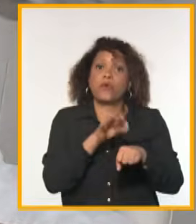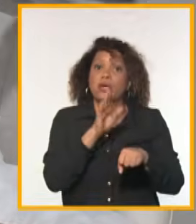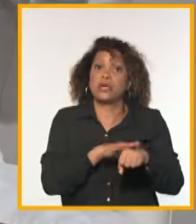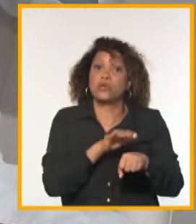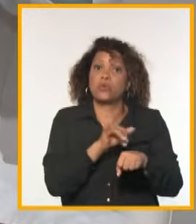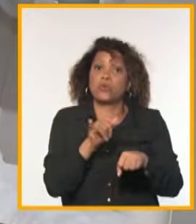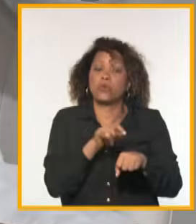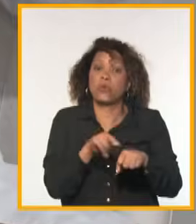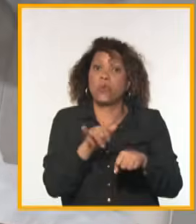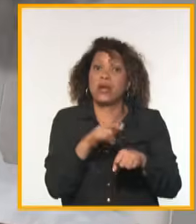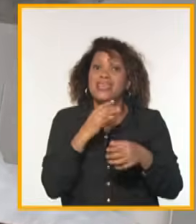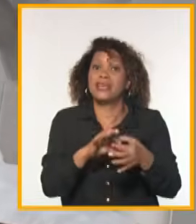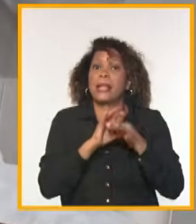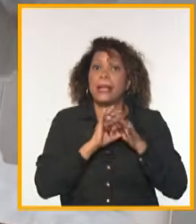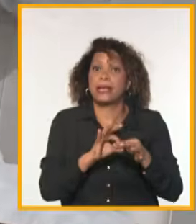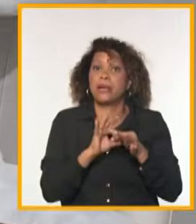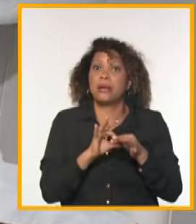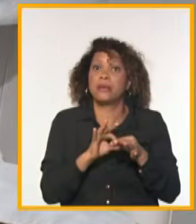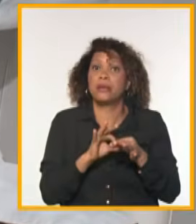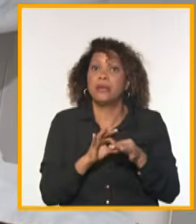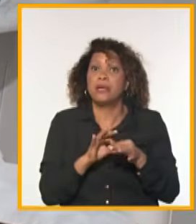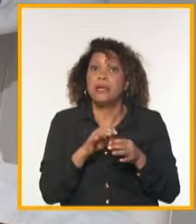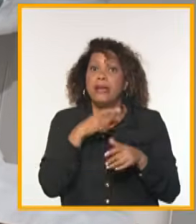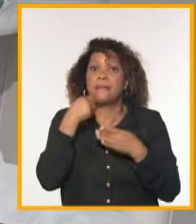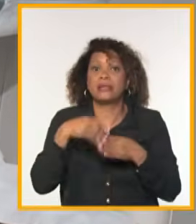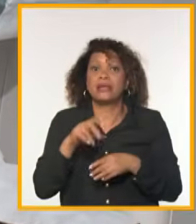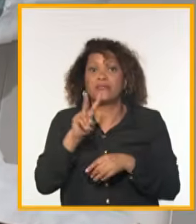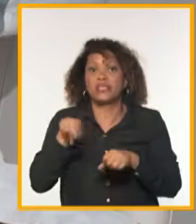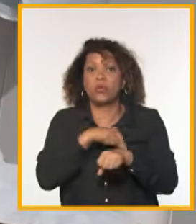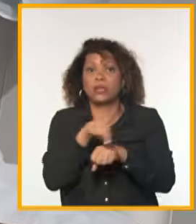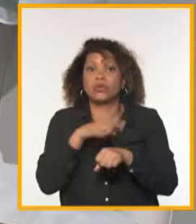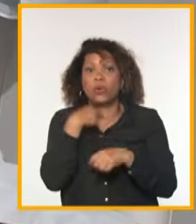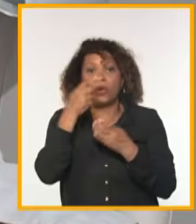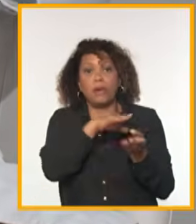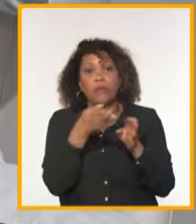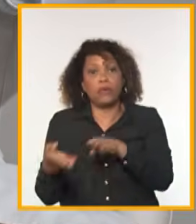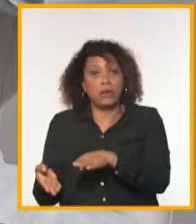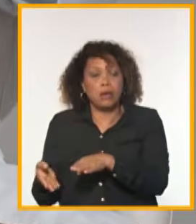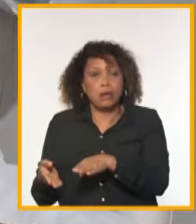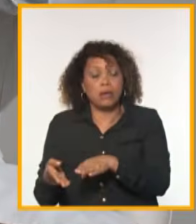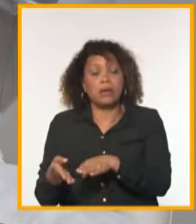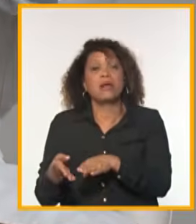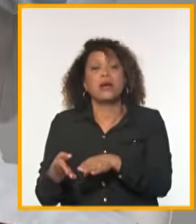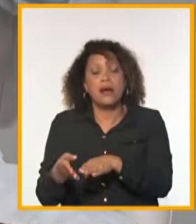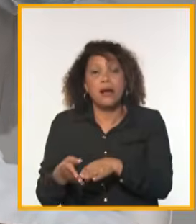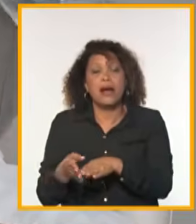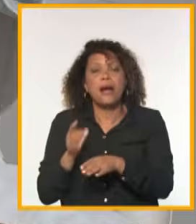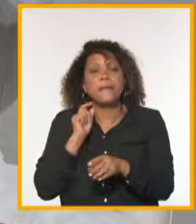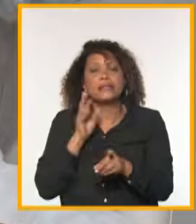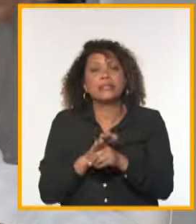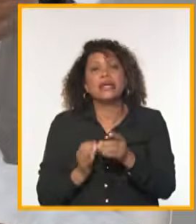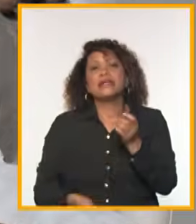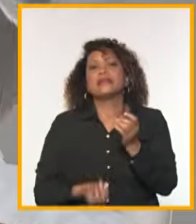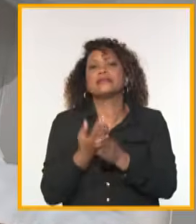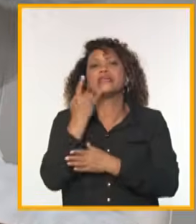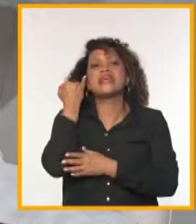malaria por falciparum mata, y puede matar en 24 horas. Y ahí es donde surge la idea,